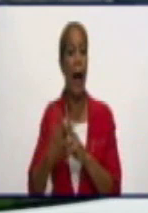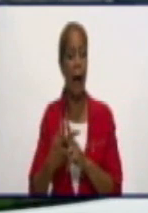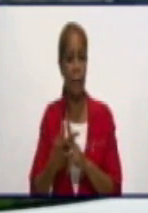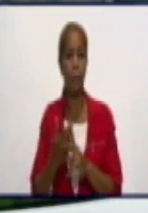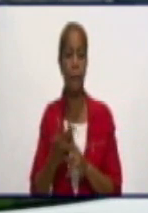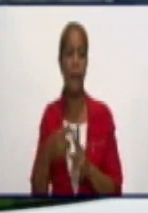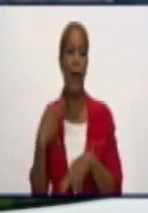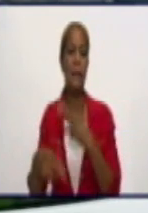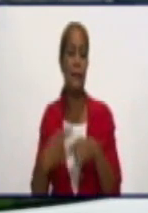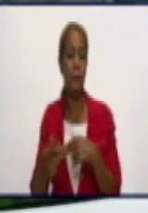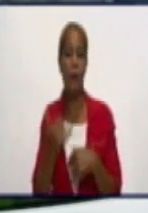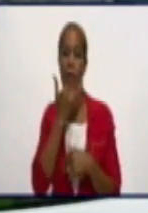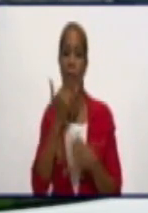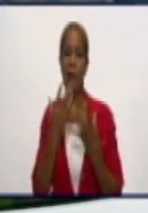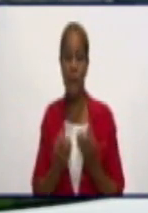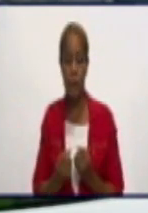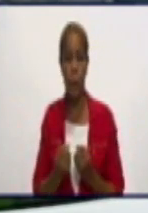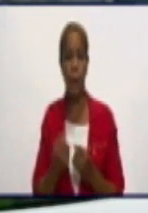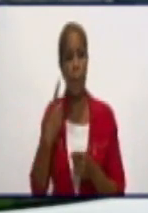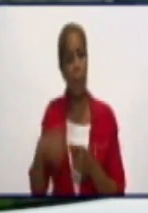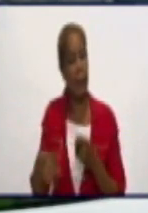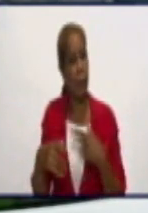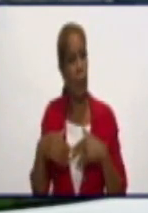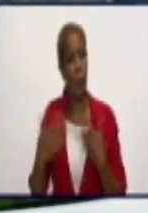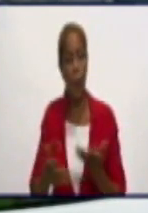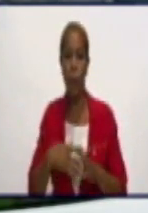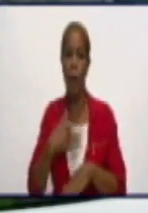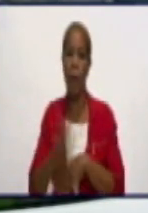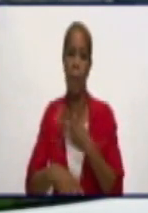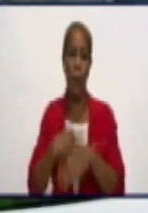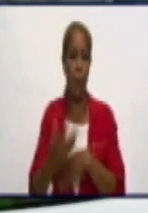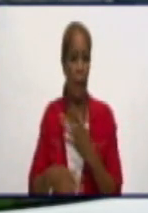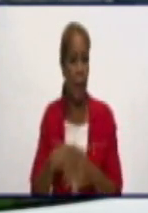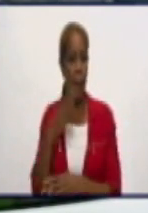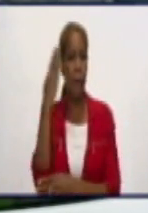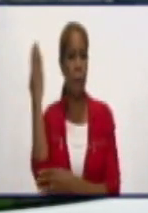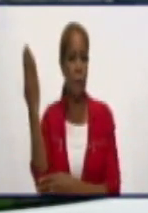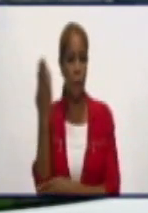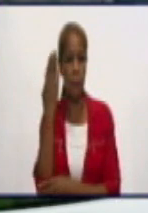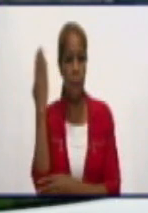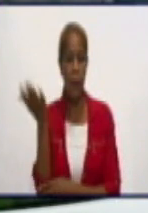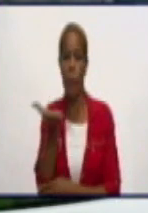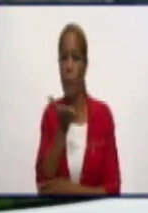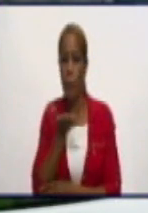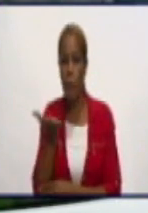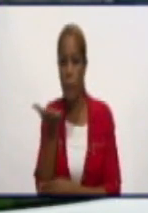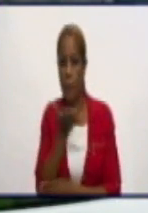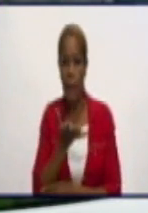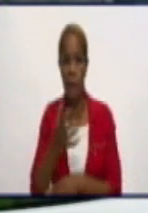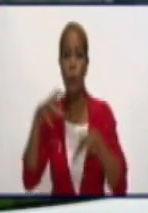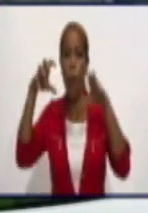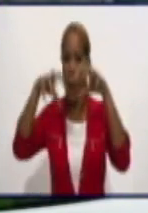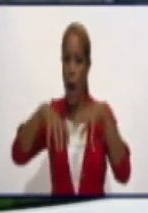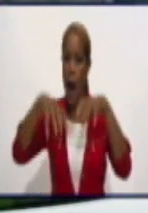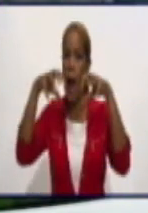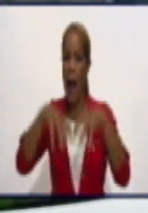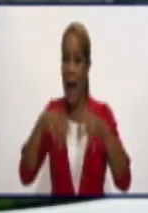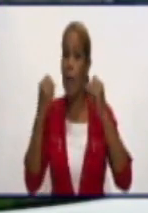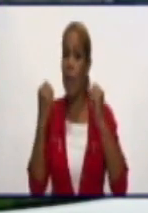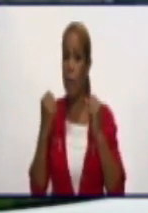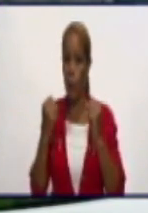estado asociadas a los daños provocados por tormentas en la red eléctrica del territorio. Por ejemplo, ayer